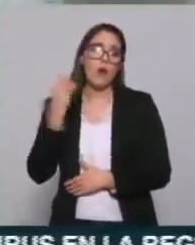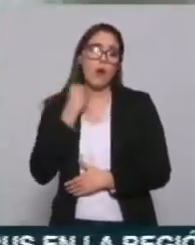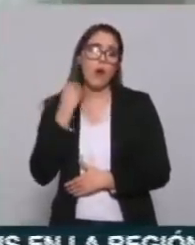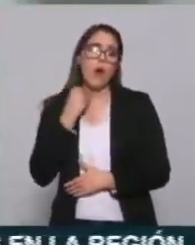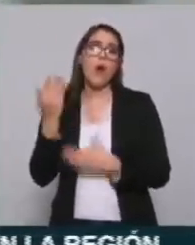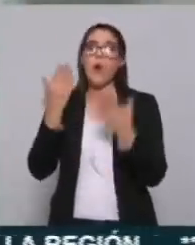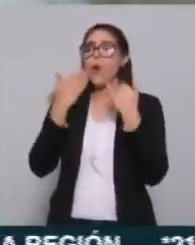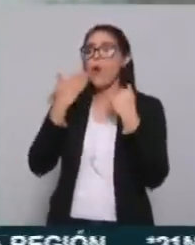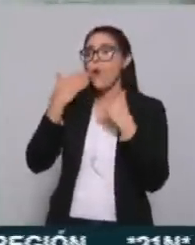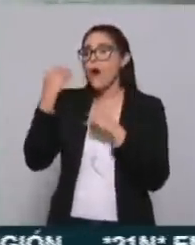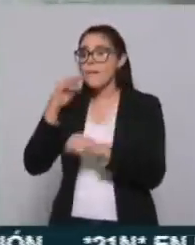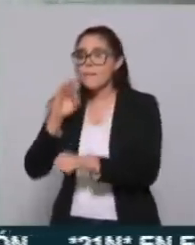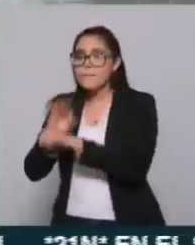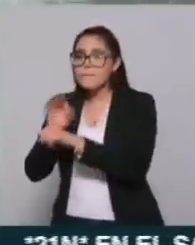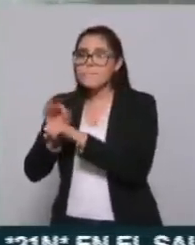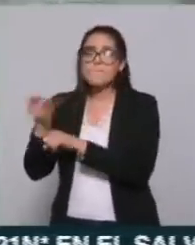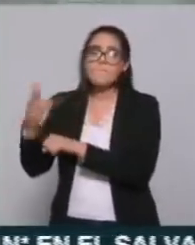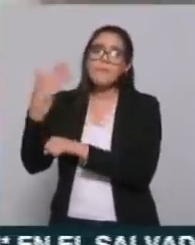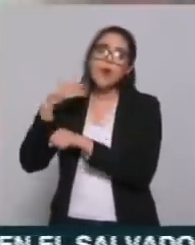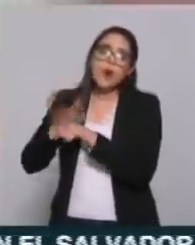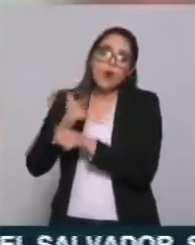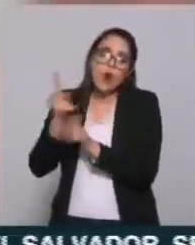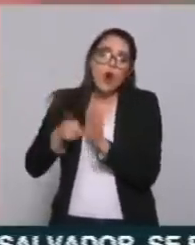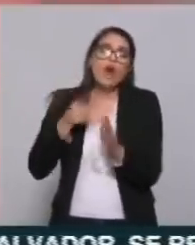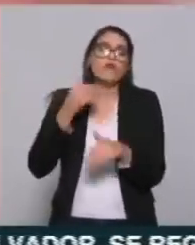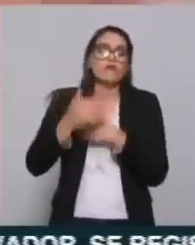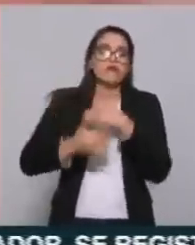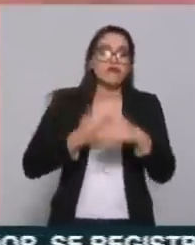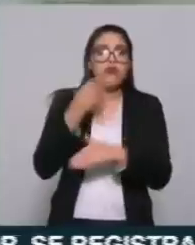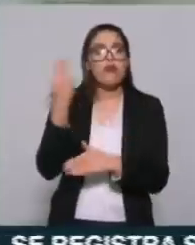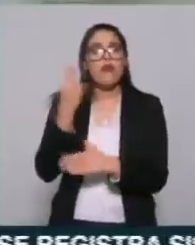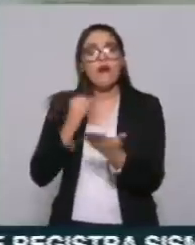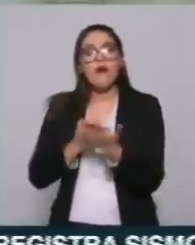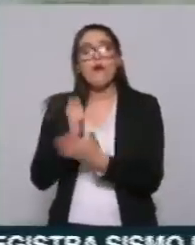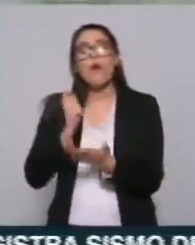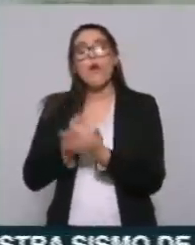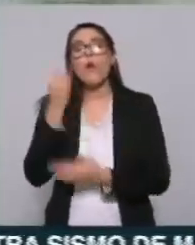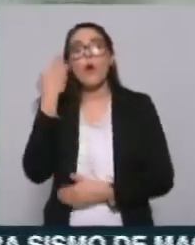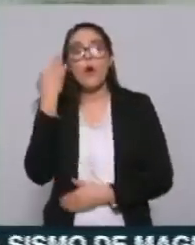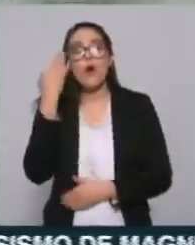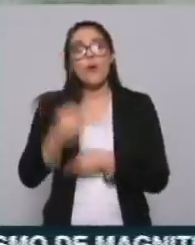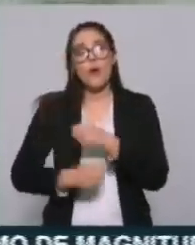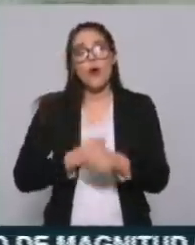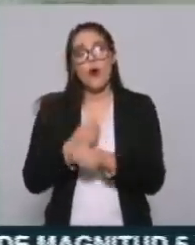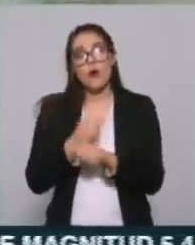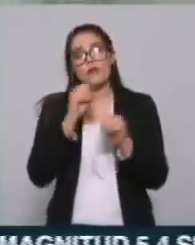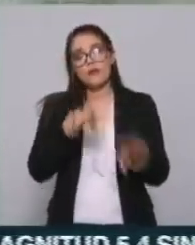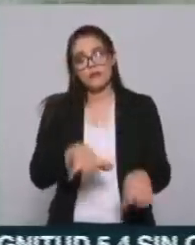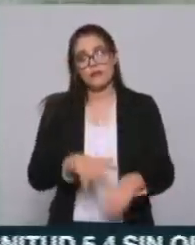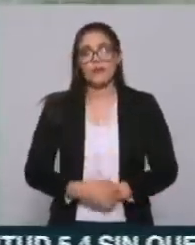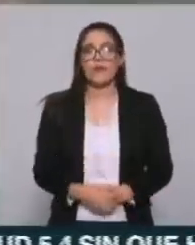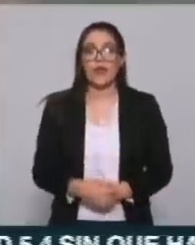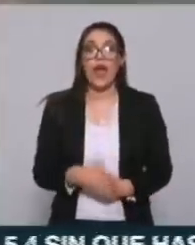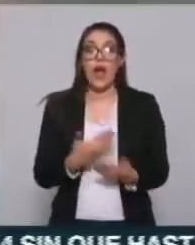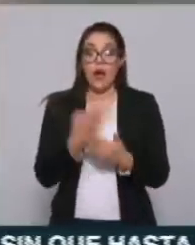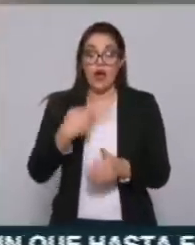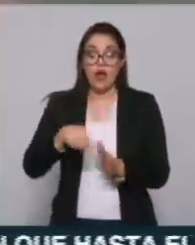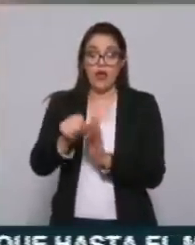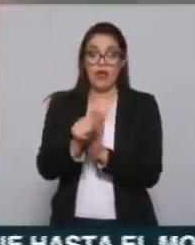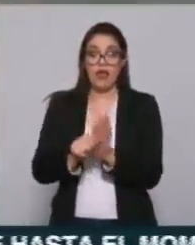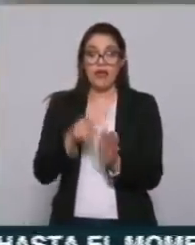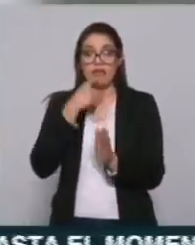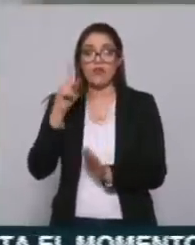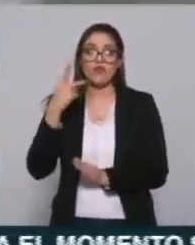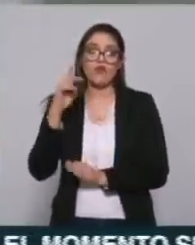igual forma, un tribunal colegiado en materia penal ordenó repetir 7 careos con él este mes. Entre estos se encuentran con la